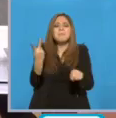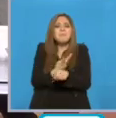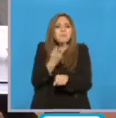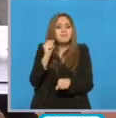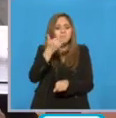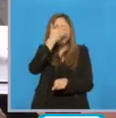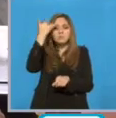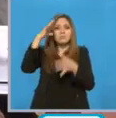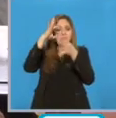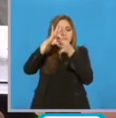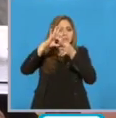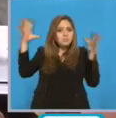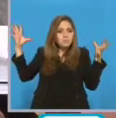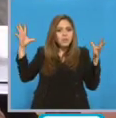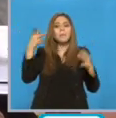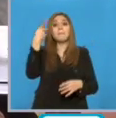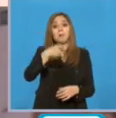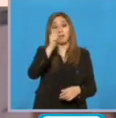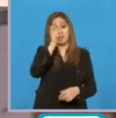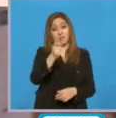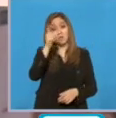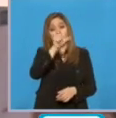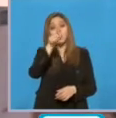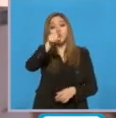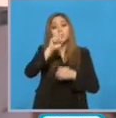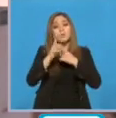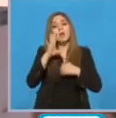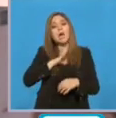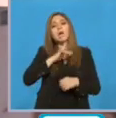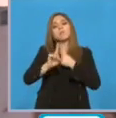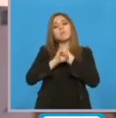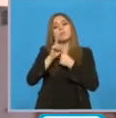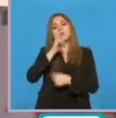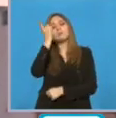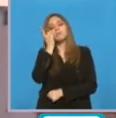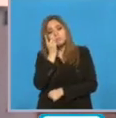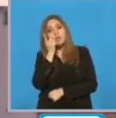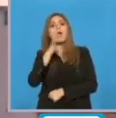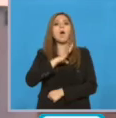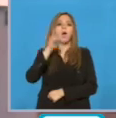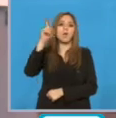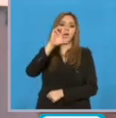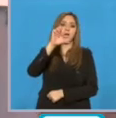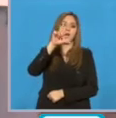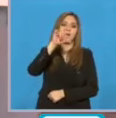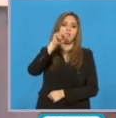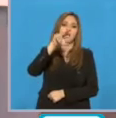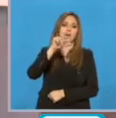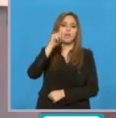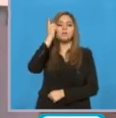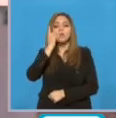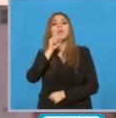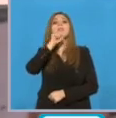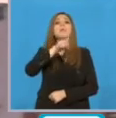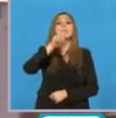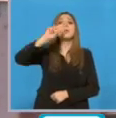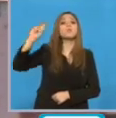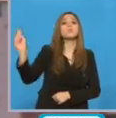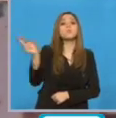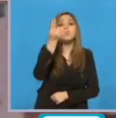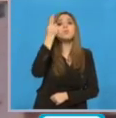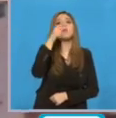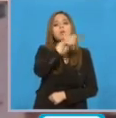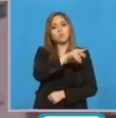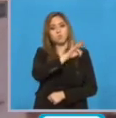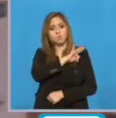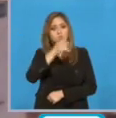hiciste. Bueno. Y por supuesto, para cualquier alteración de sueño están muchas clínicas del sueño. La propia Universidad Nacional Autónoma de México tiene una que de